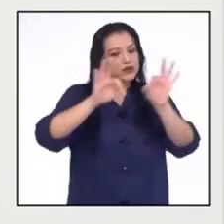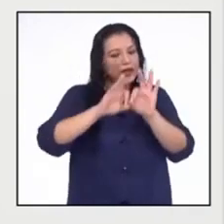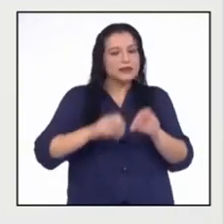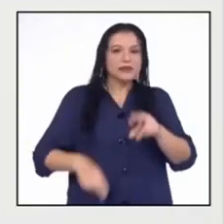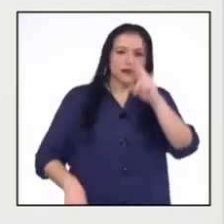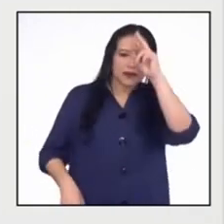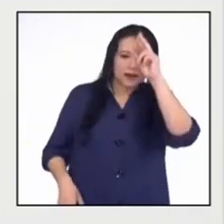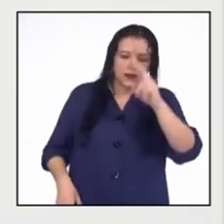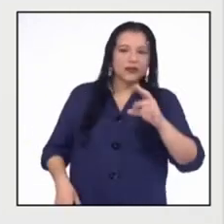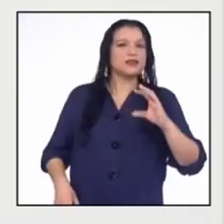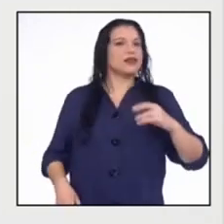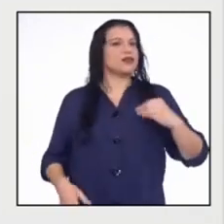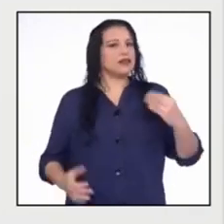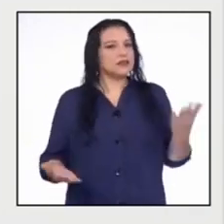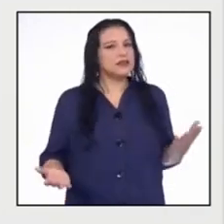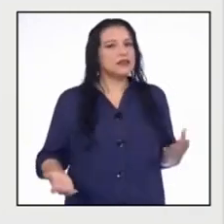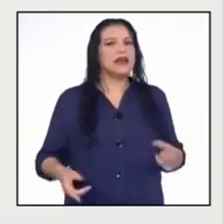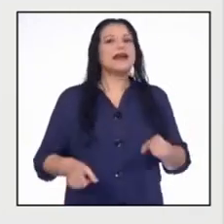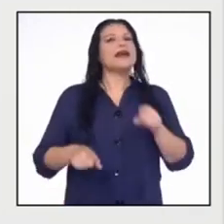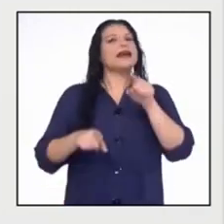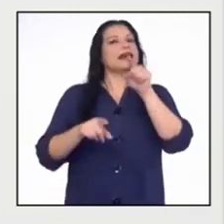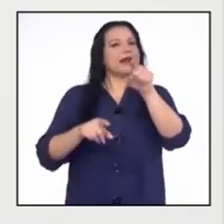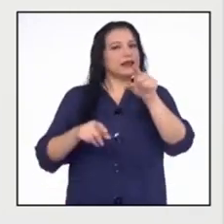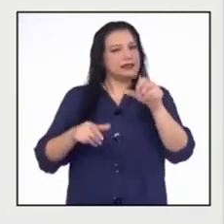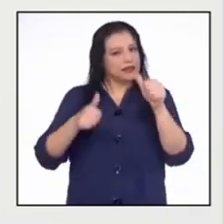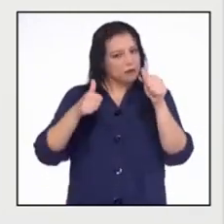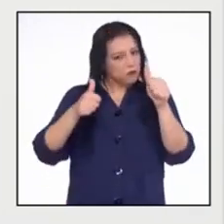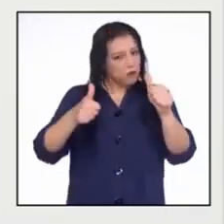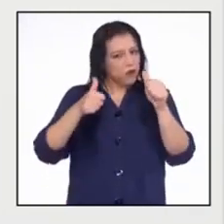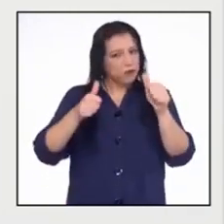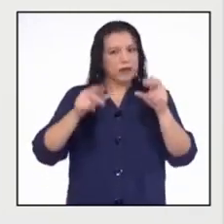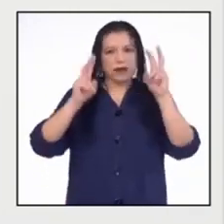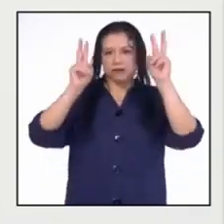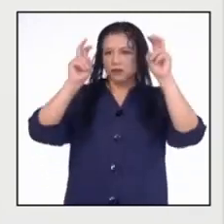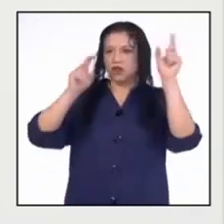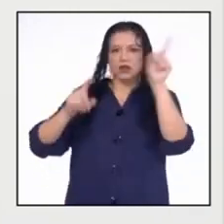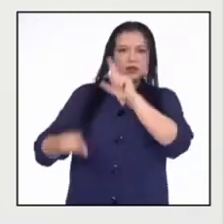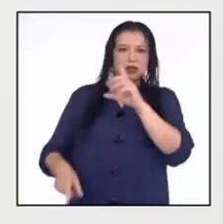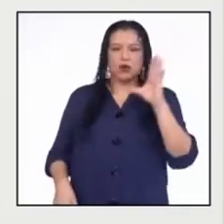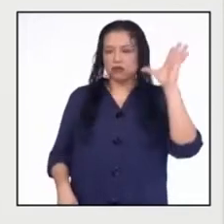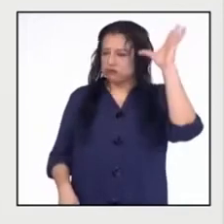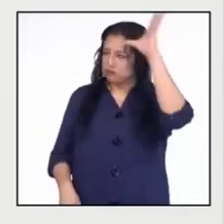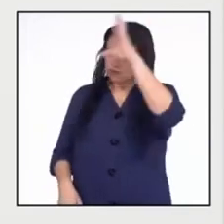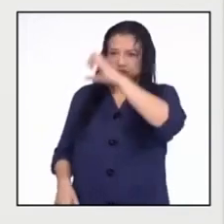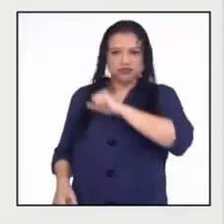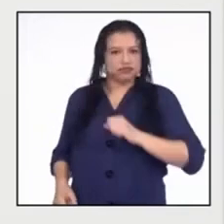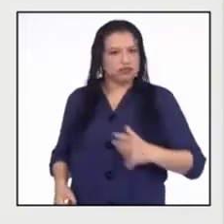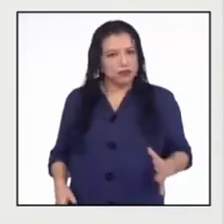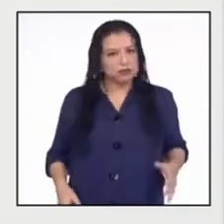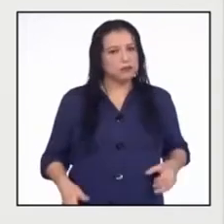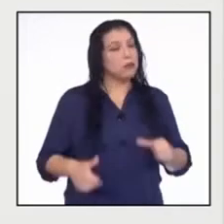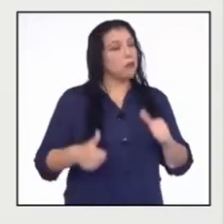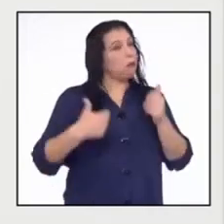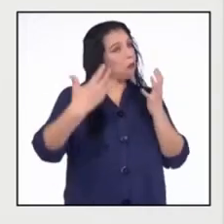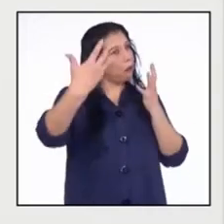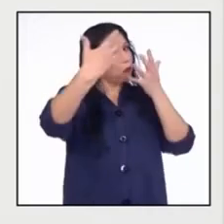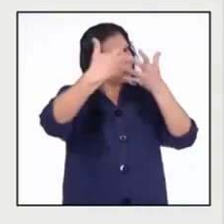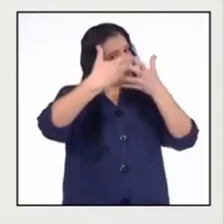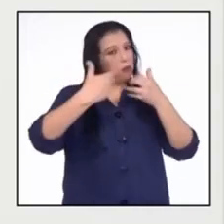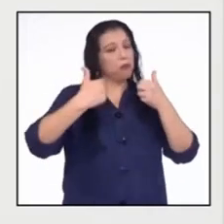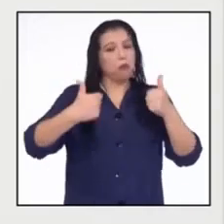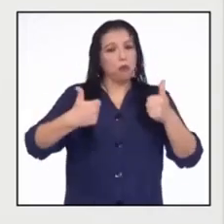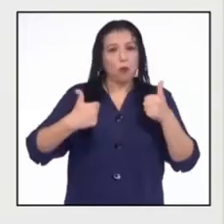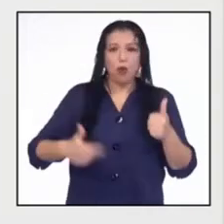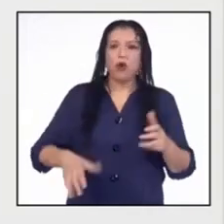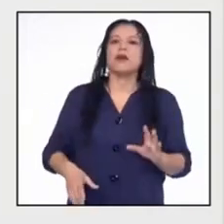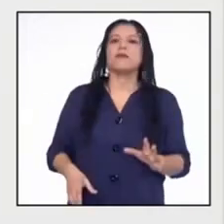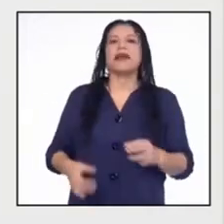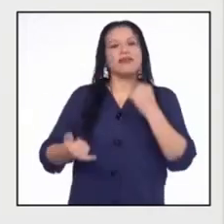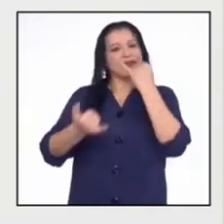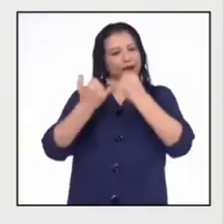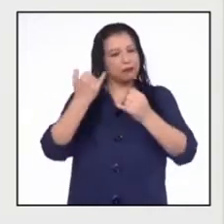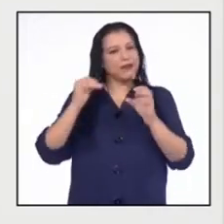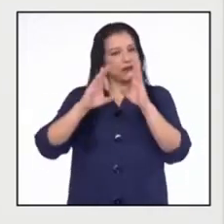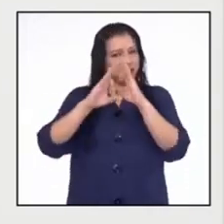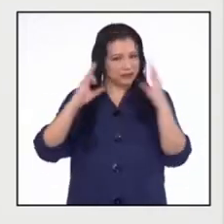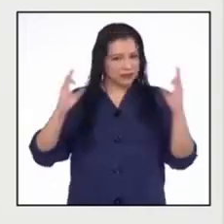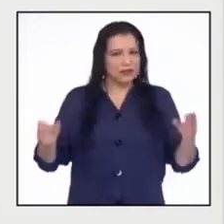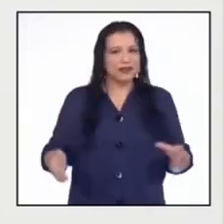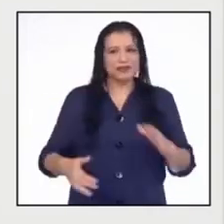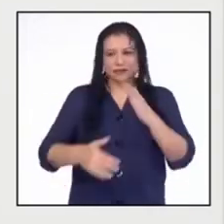los adolescentes y así se llama tu ensayo. No nos hagan invisibles. Es un gran acierto terminar